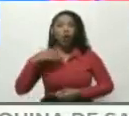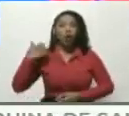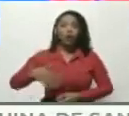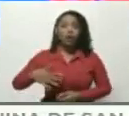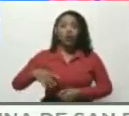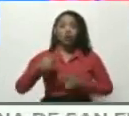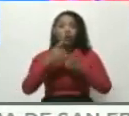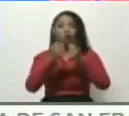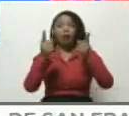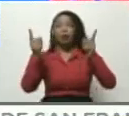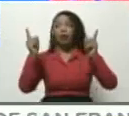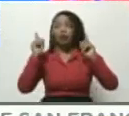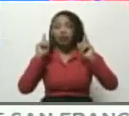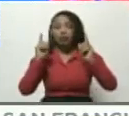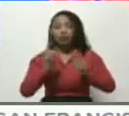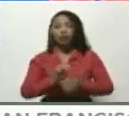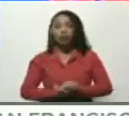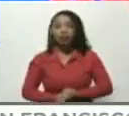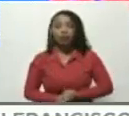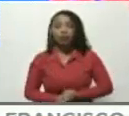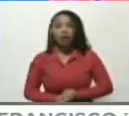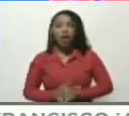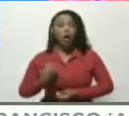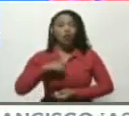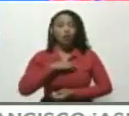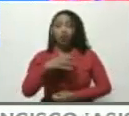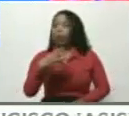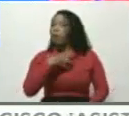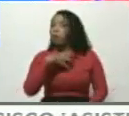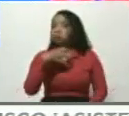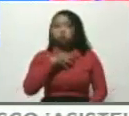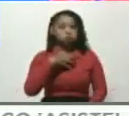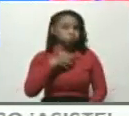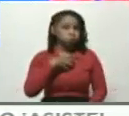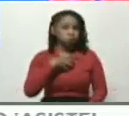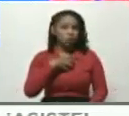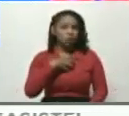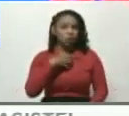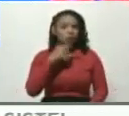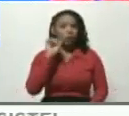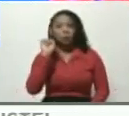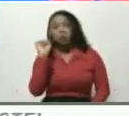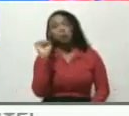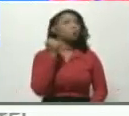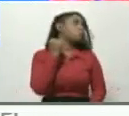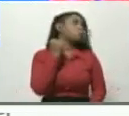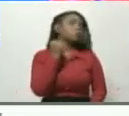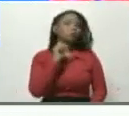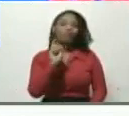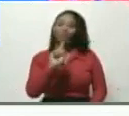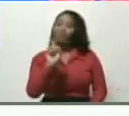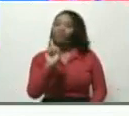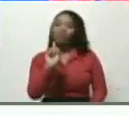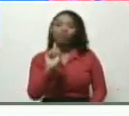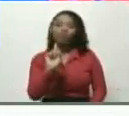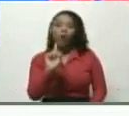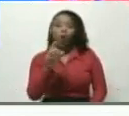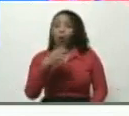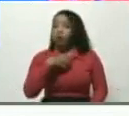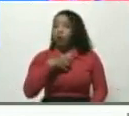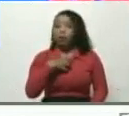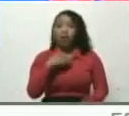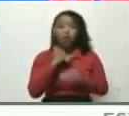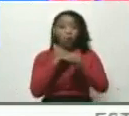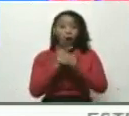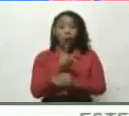ambiente. Nosotros no podemos voltear la cara No podemos quedarnos